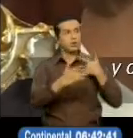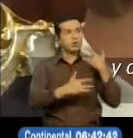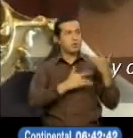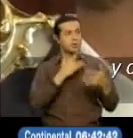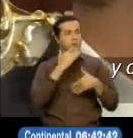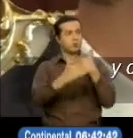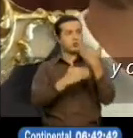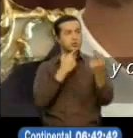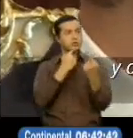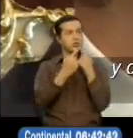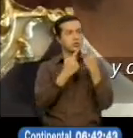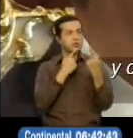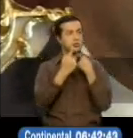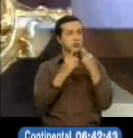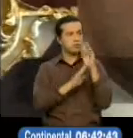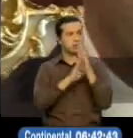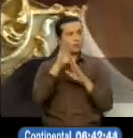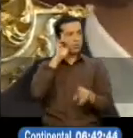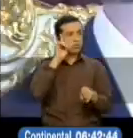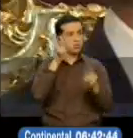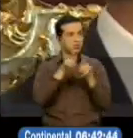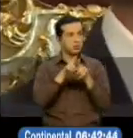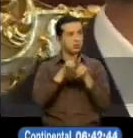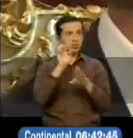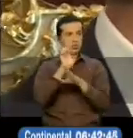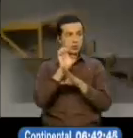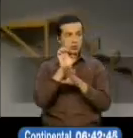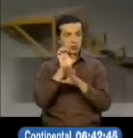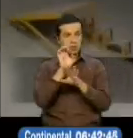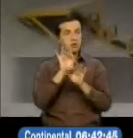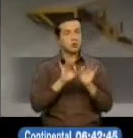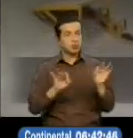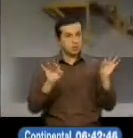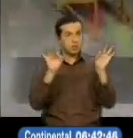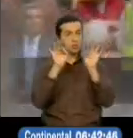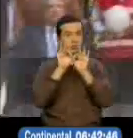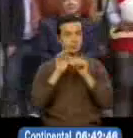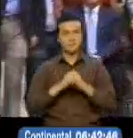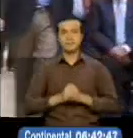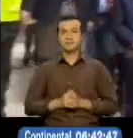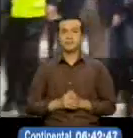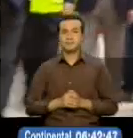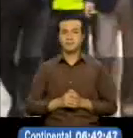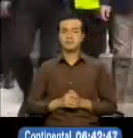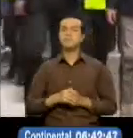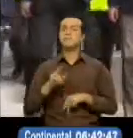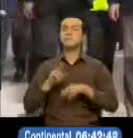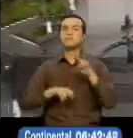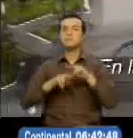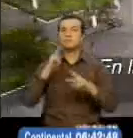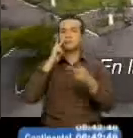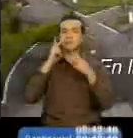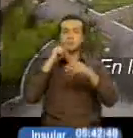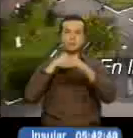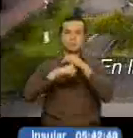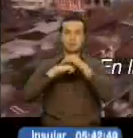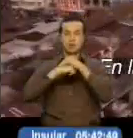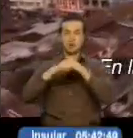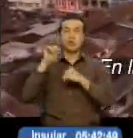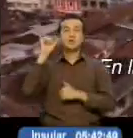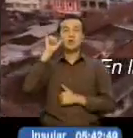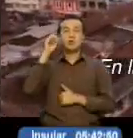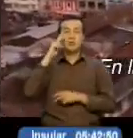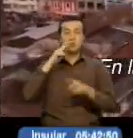ese proceso de diálogo y de construcción de acuerdos. Creo que es lo que el Ecuador necesita. En Quito constató los avances de la construcción del metro. En Sangolquí